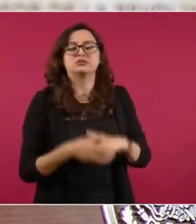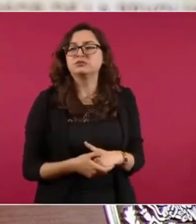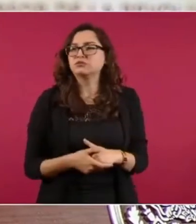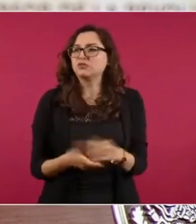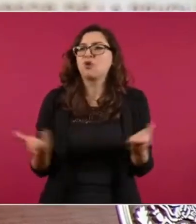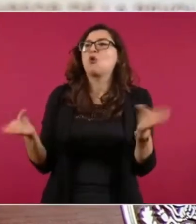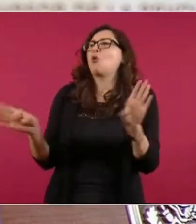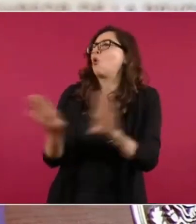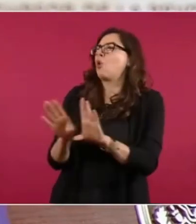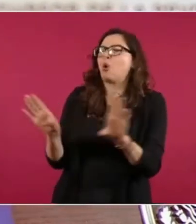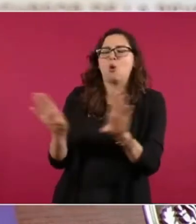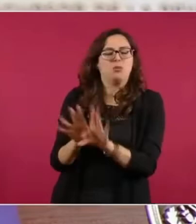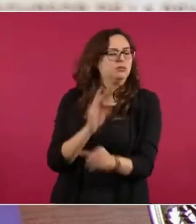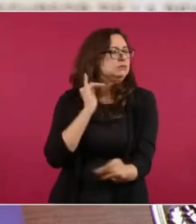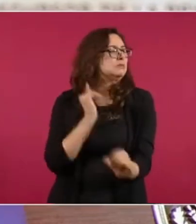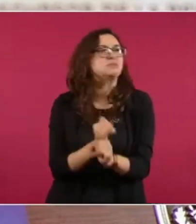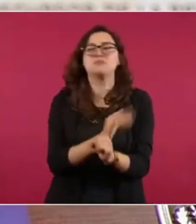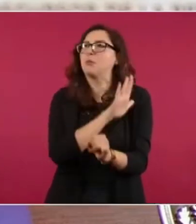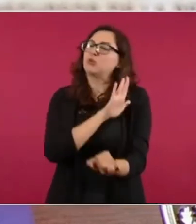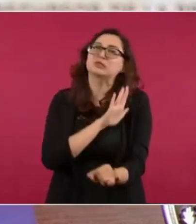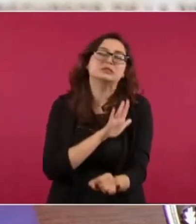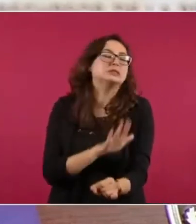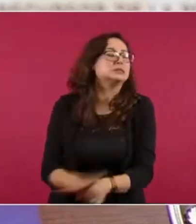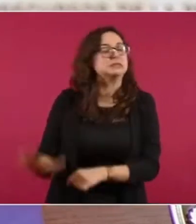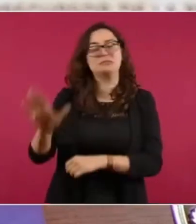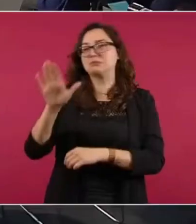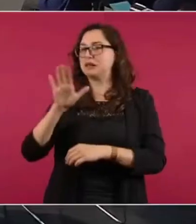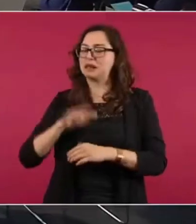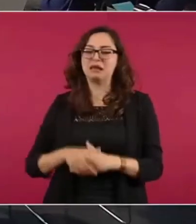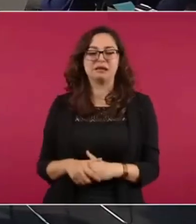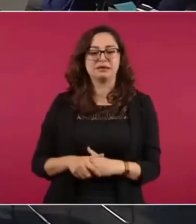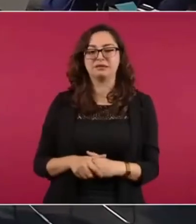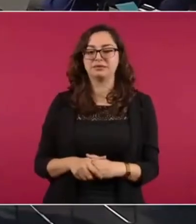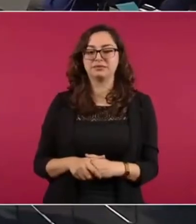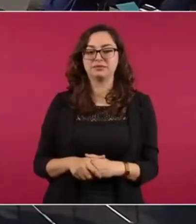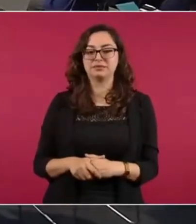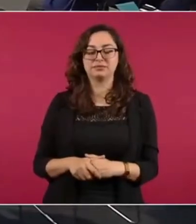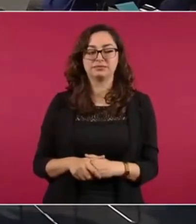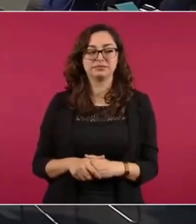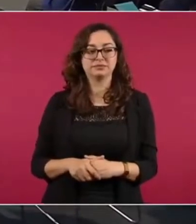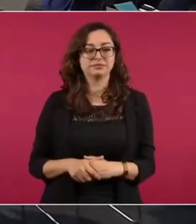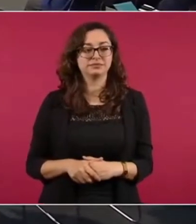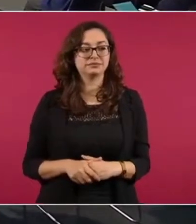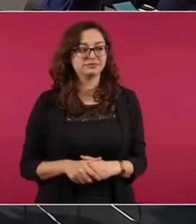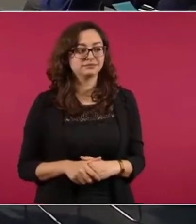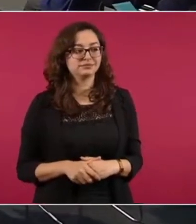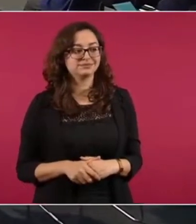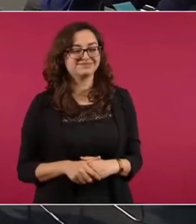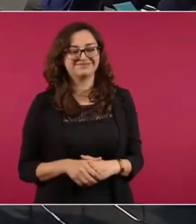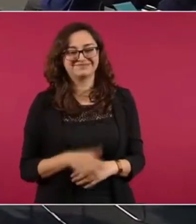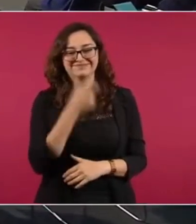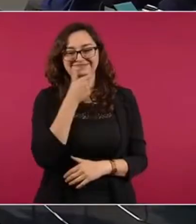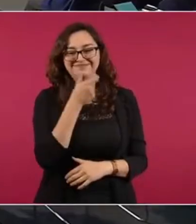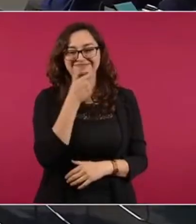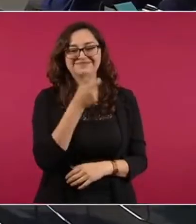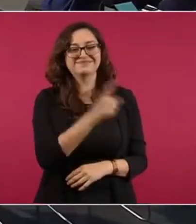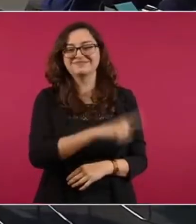Porque realmente ese es el nivel que tienen.